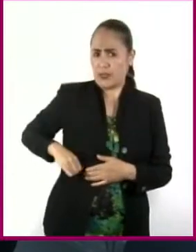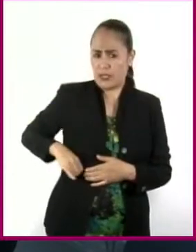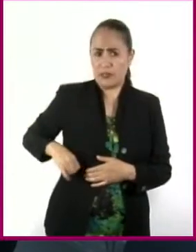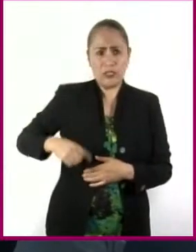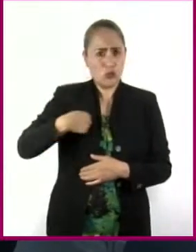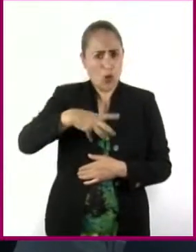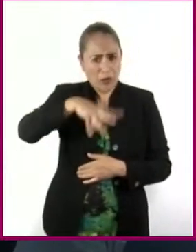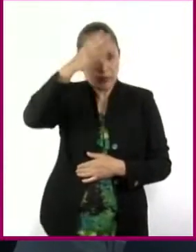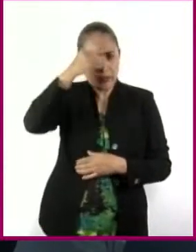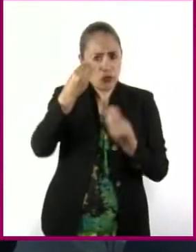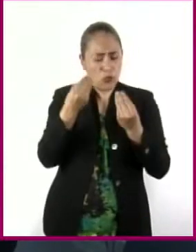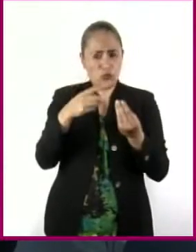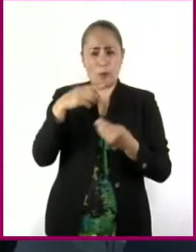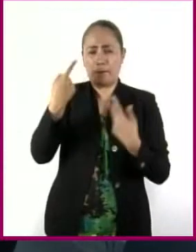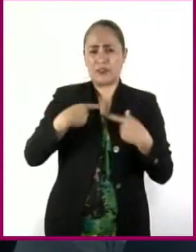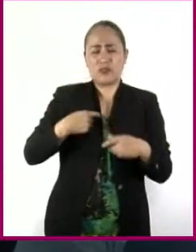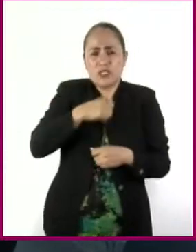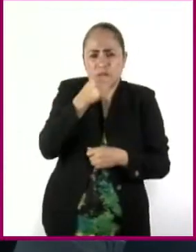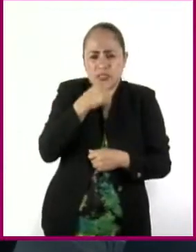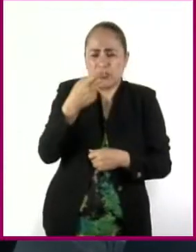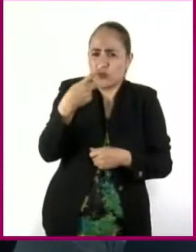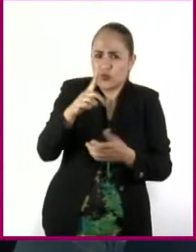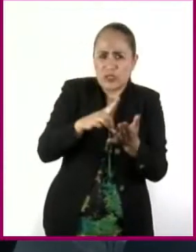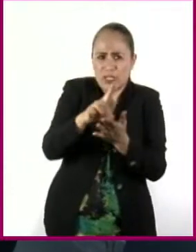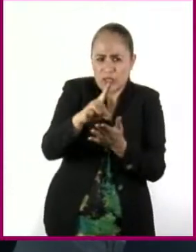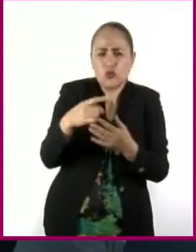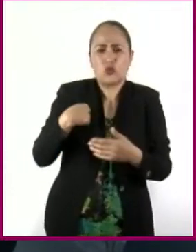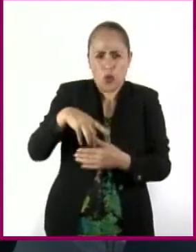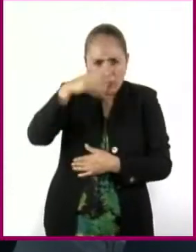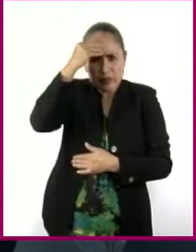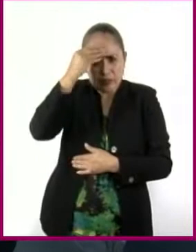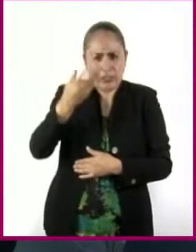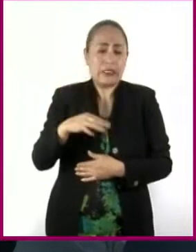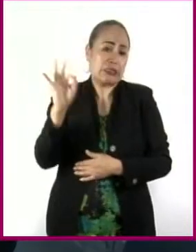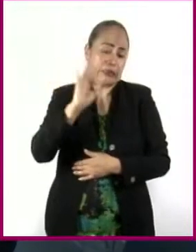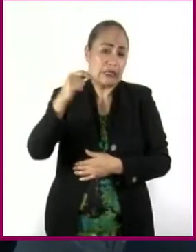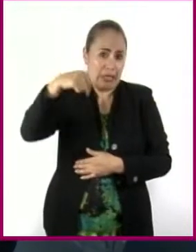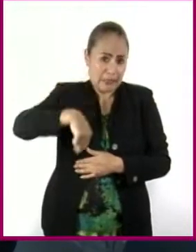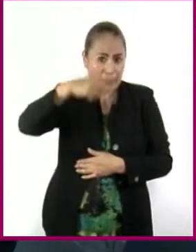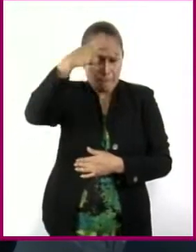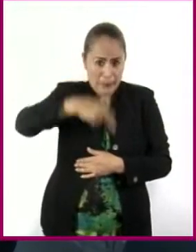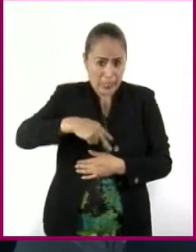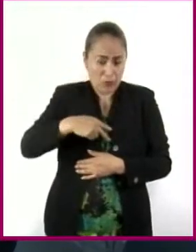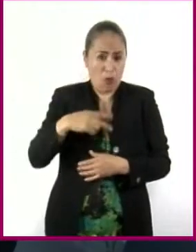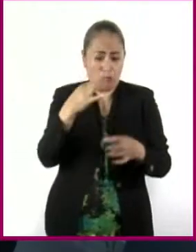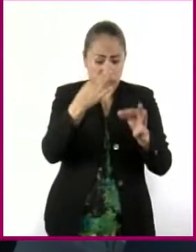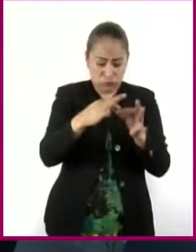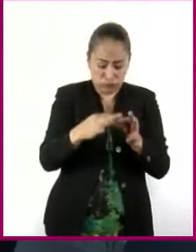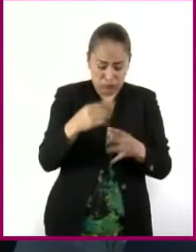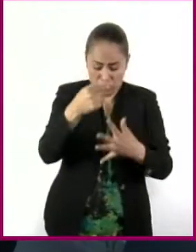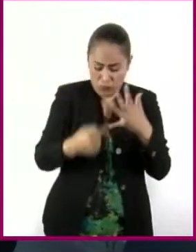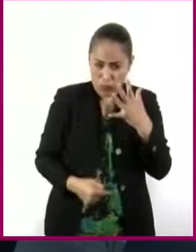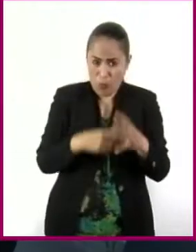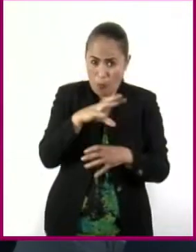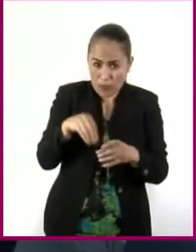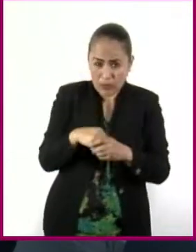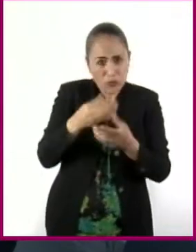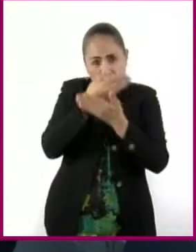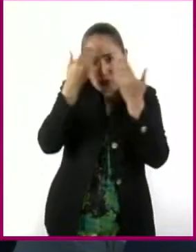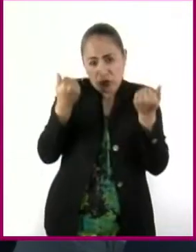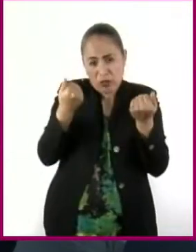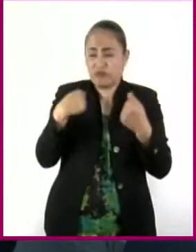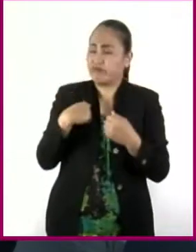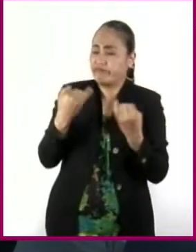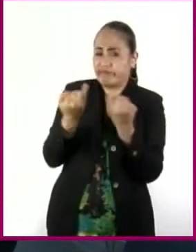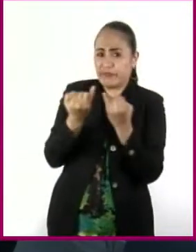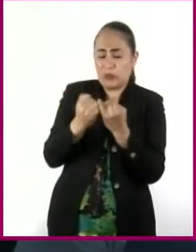mucho acerca de los derechos de los adultos mayores y no sé si en nuestro país se cumplan todos. Estoy de acuerdo contigo, Alfredo.